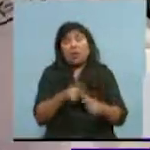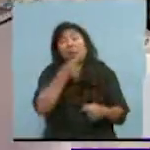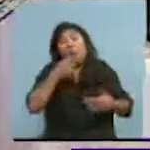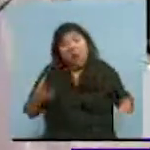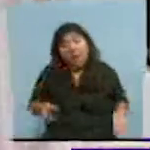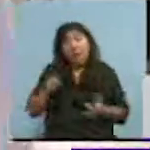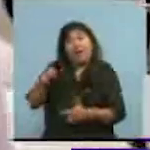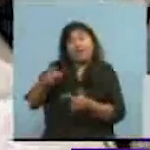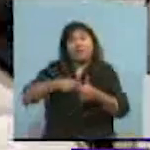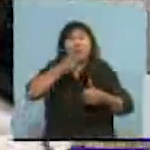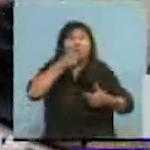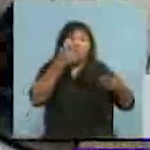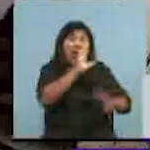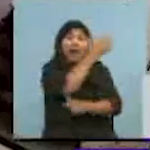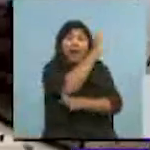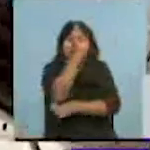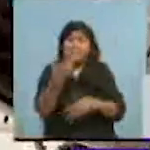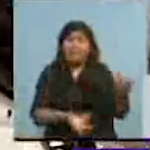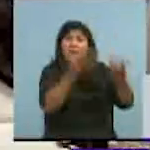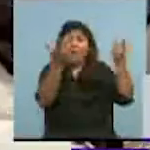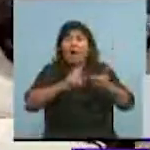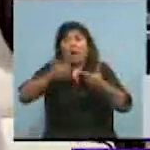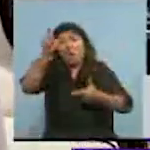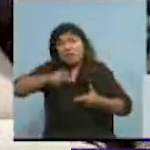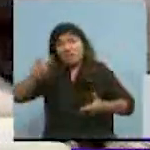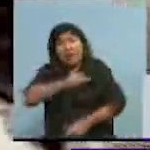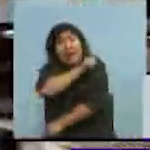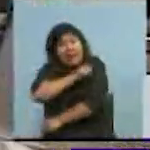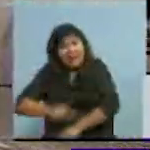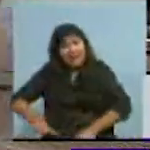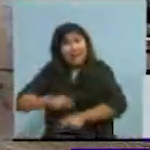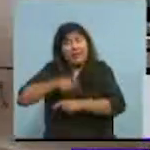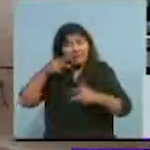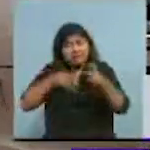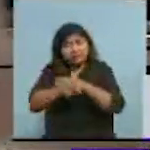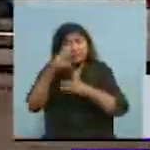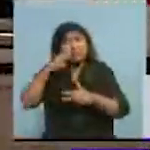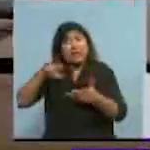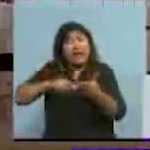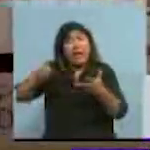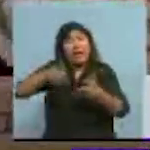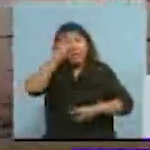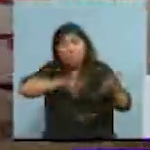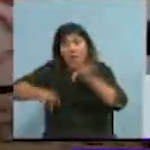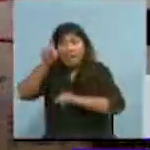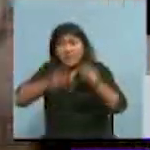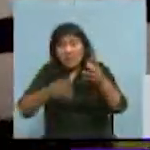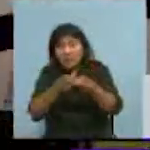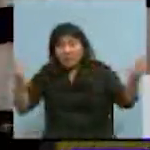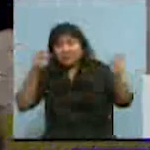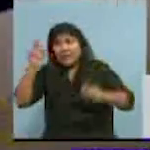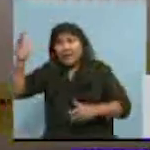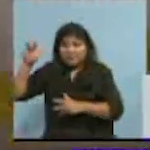ejemplo, incendios forestales, traslado de heridos, búsqueda de personas desaparecidas, rescate y patrullaje